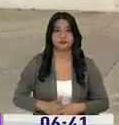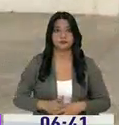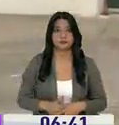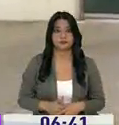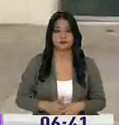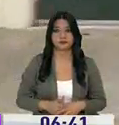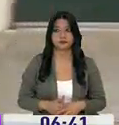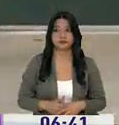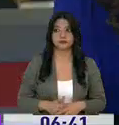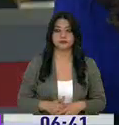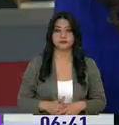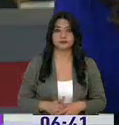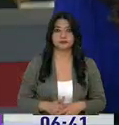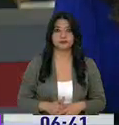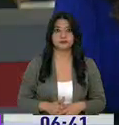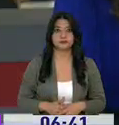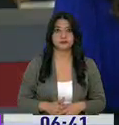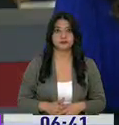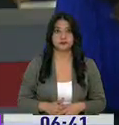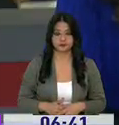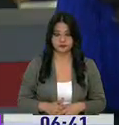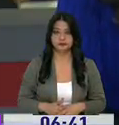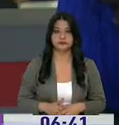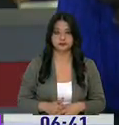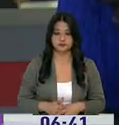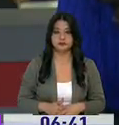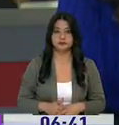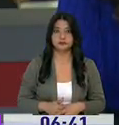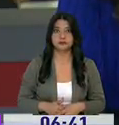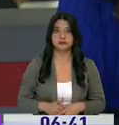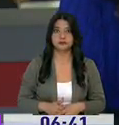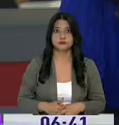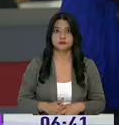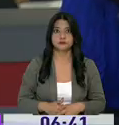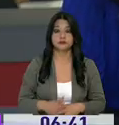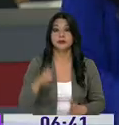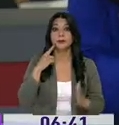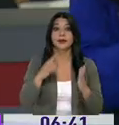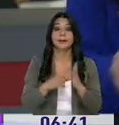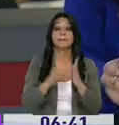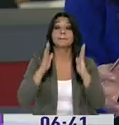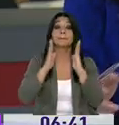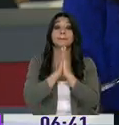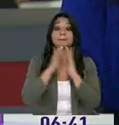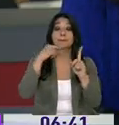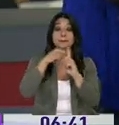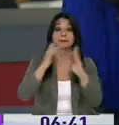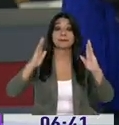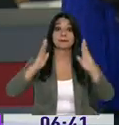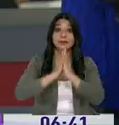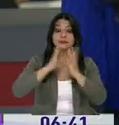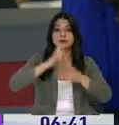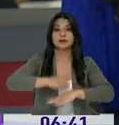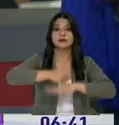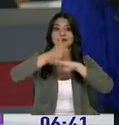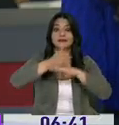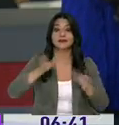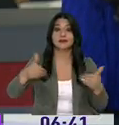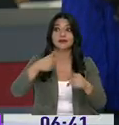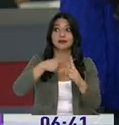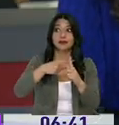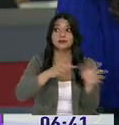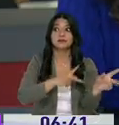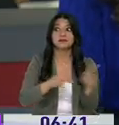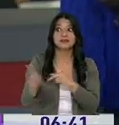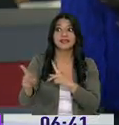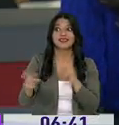Julio Gurumendi. Y omitir el saludo de la paz en la misa es una de las medidas que la Conferencia Episcopal pide para adoptar hasta que la